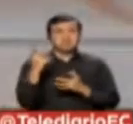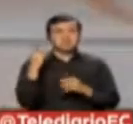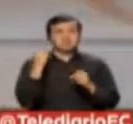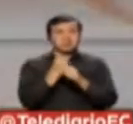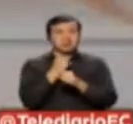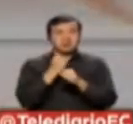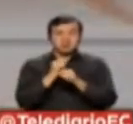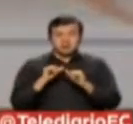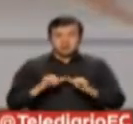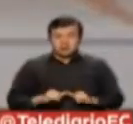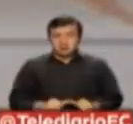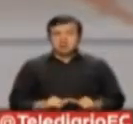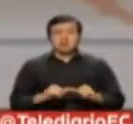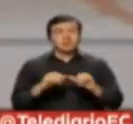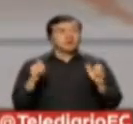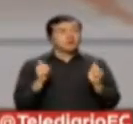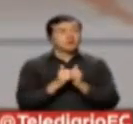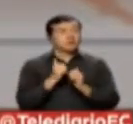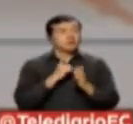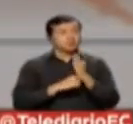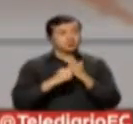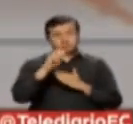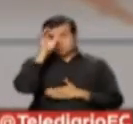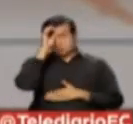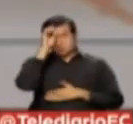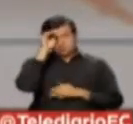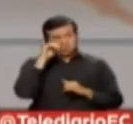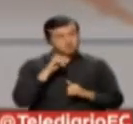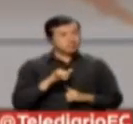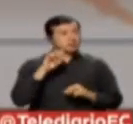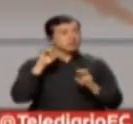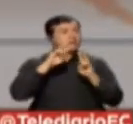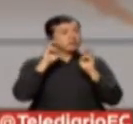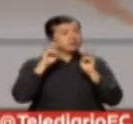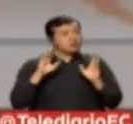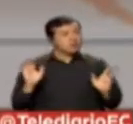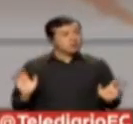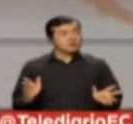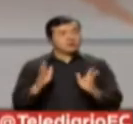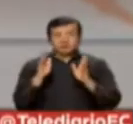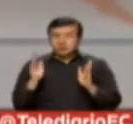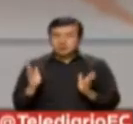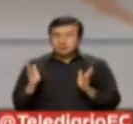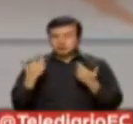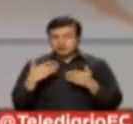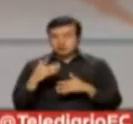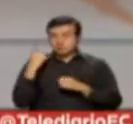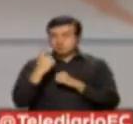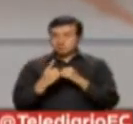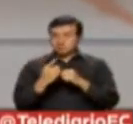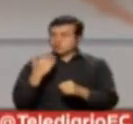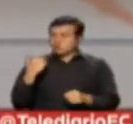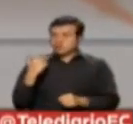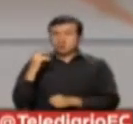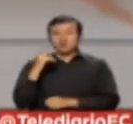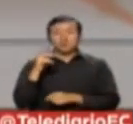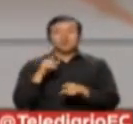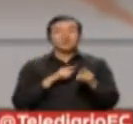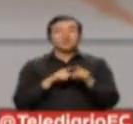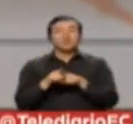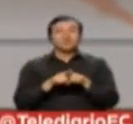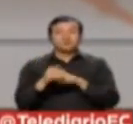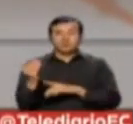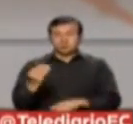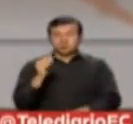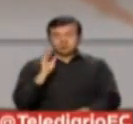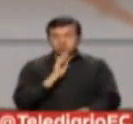trabajo que hacemos conjuntamente con el ministerio de cultura porque es un tema de impulsos y se realizó el año anterior un concurso para que los